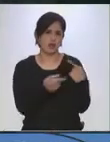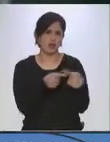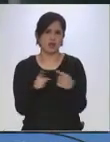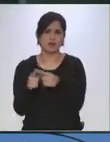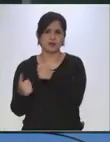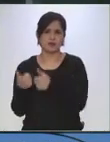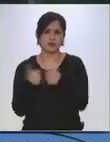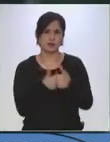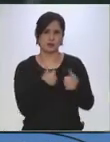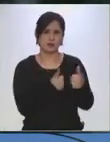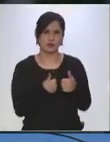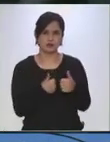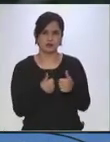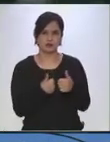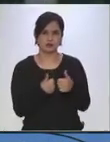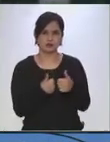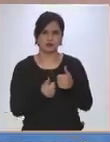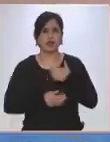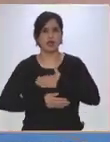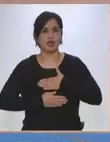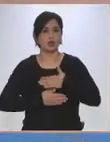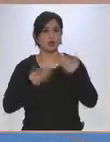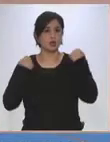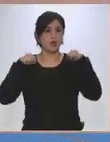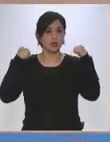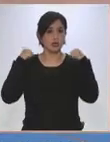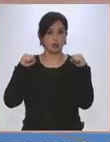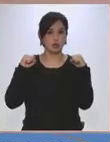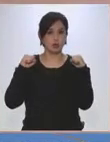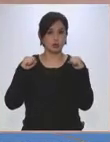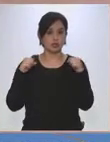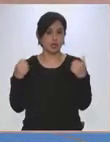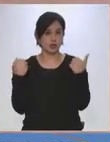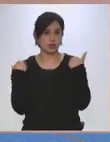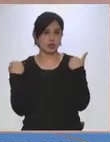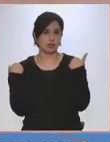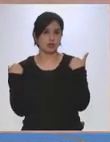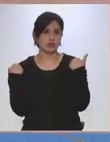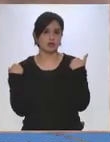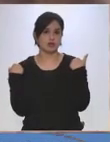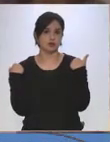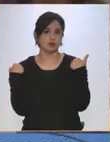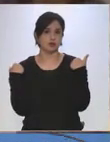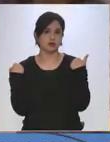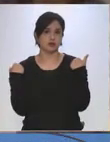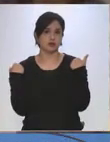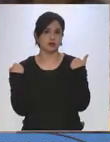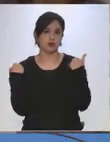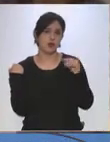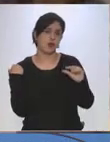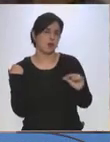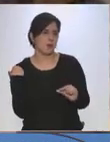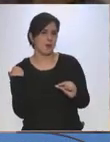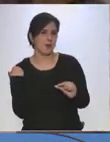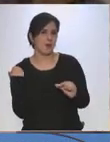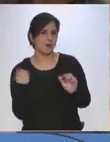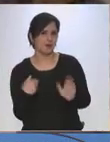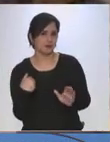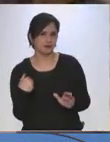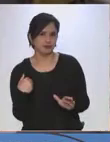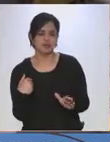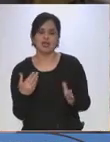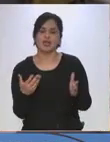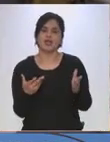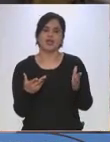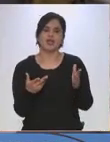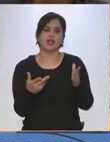competencias para los que nos gusta el deporte para quienes lo practicamos en el bajo rendimiento por cierto no